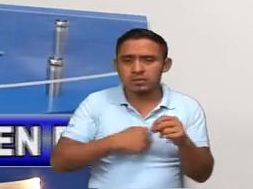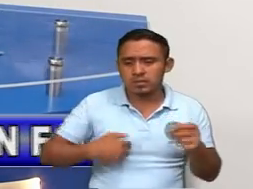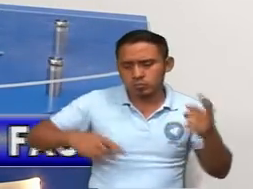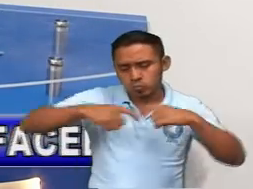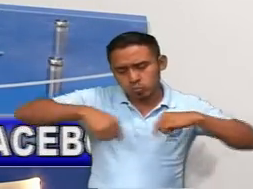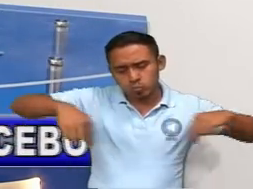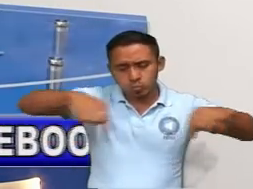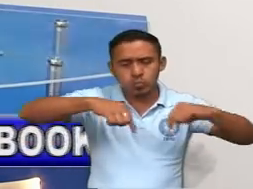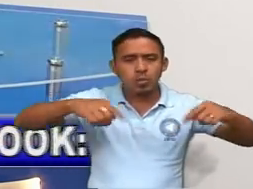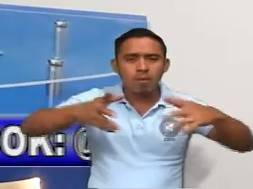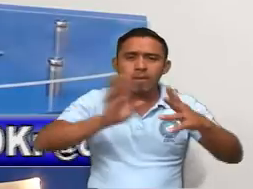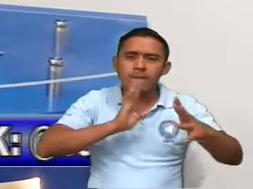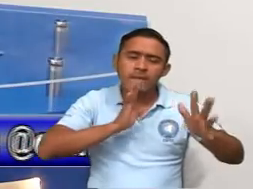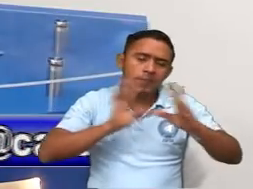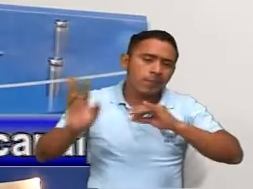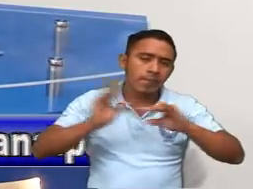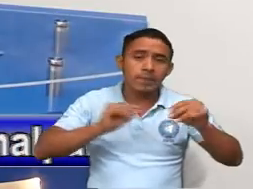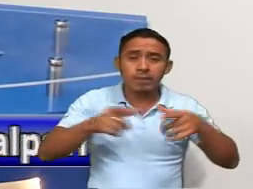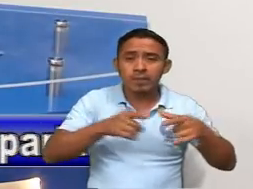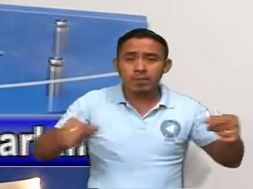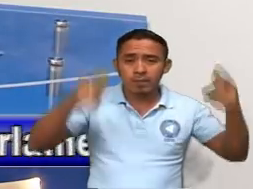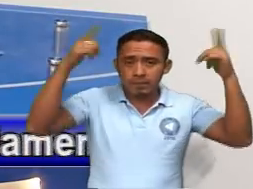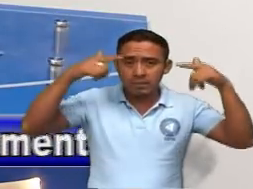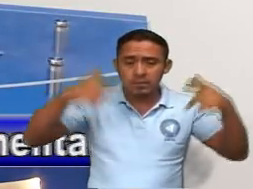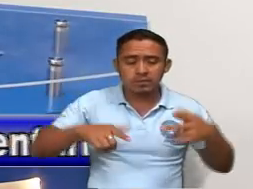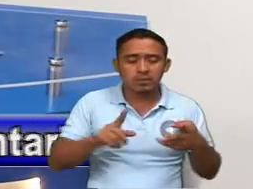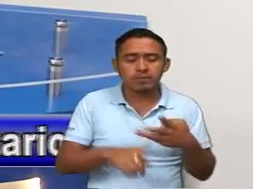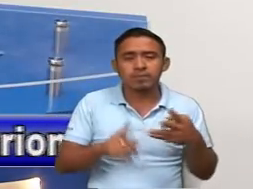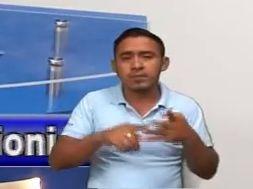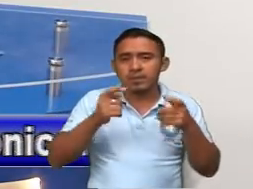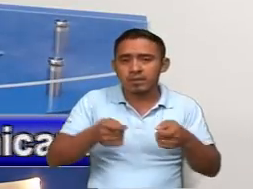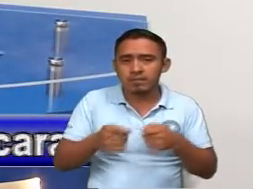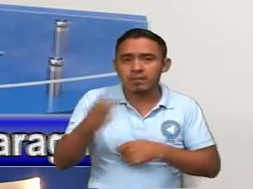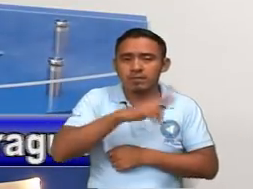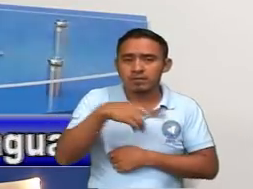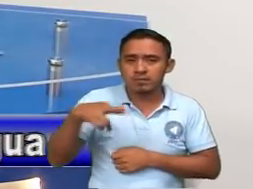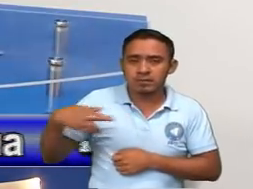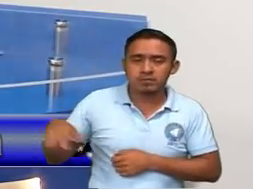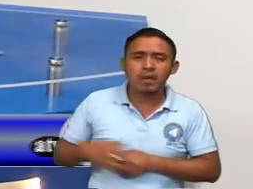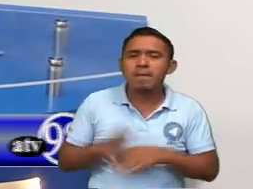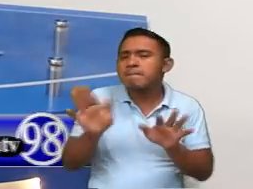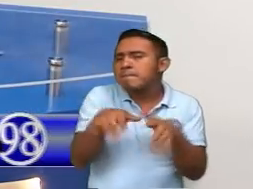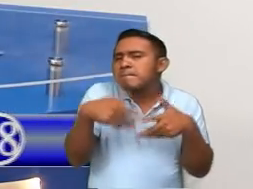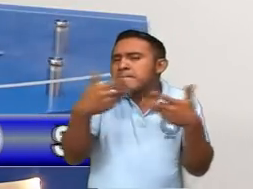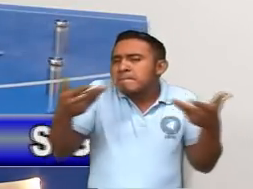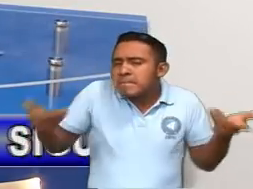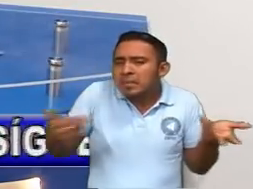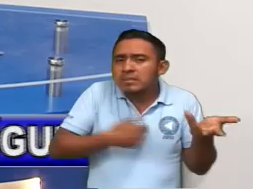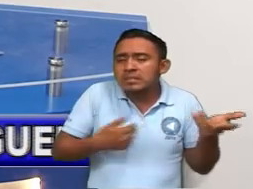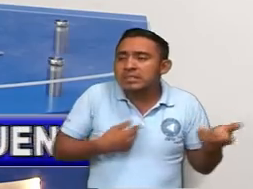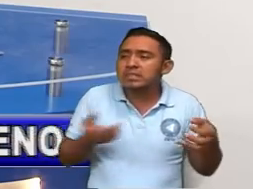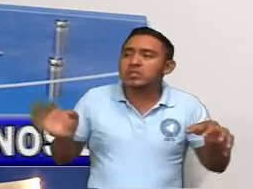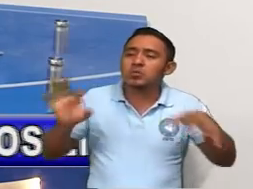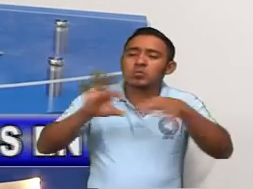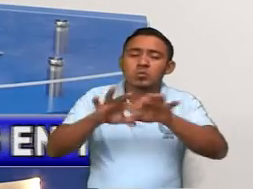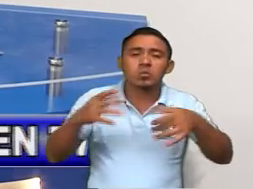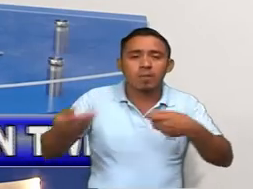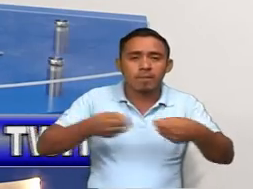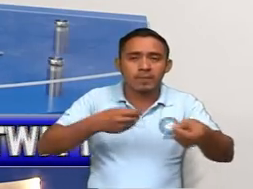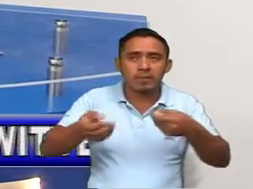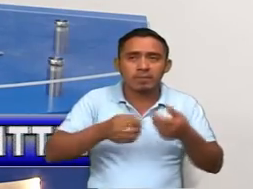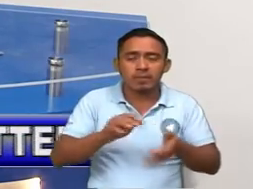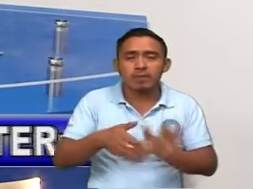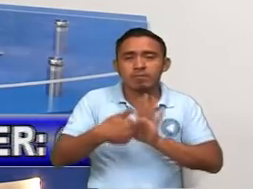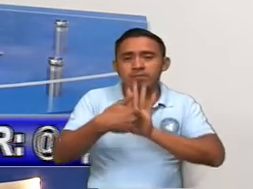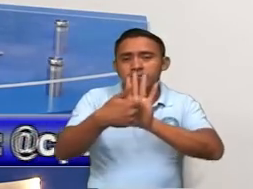negocios con protagonistas de Managua, Masaya, Granada y Rivas. Esto con el objetivo de realizar enlaces comerciales. Los